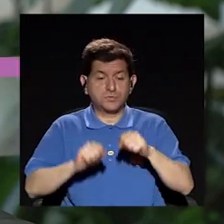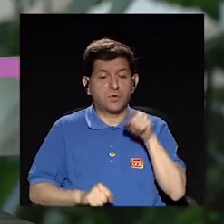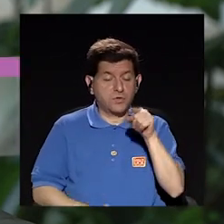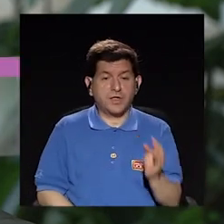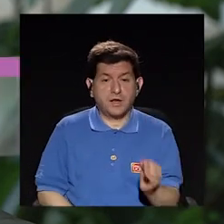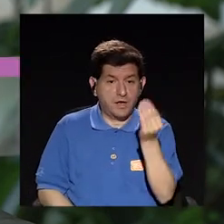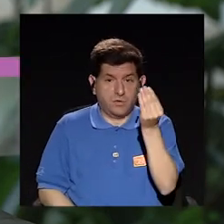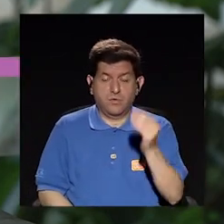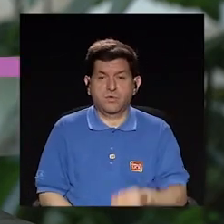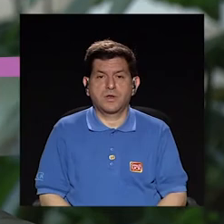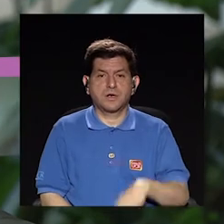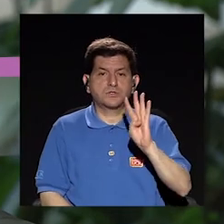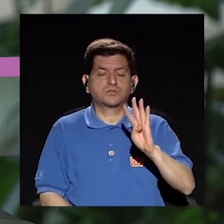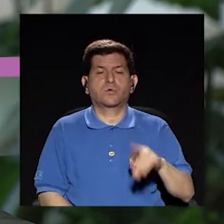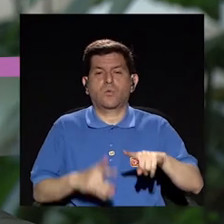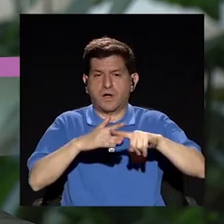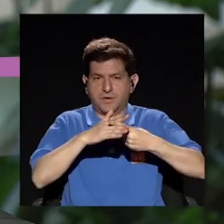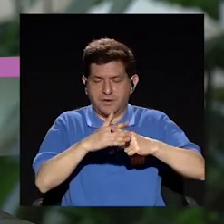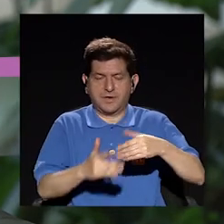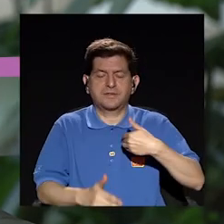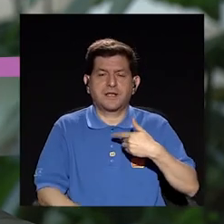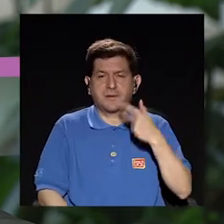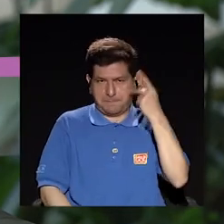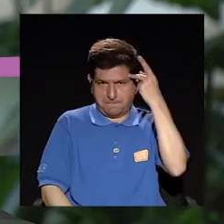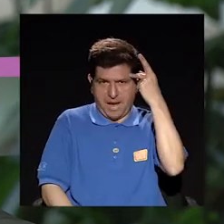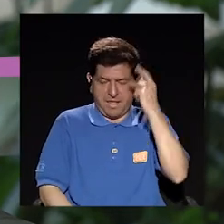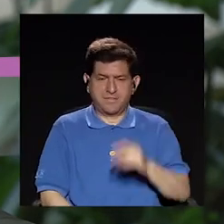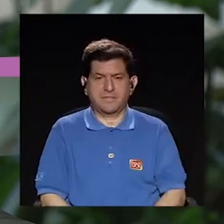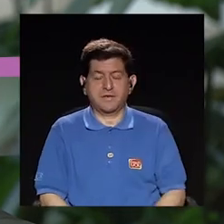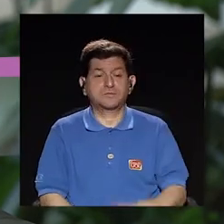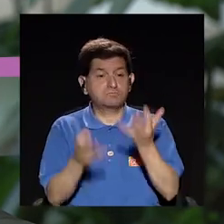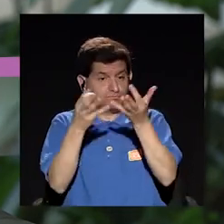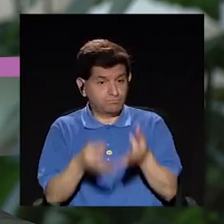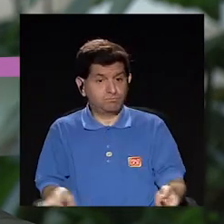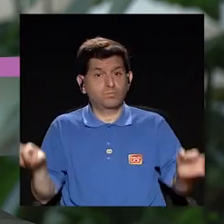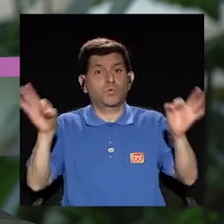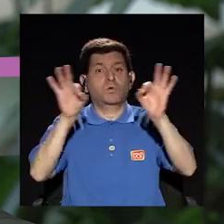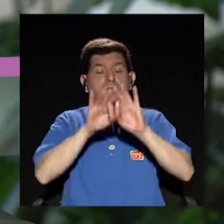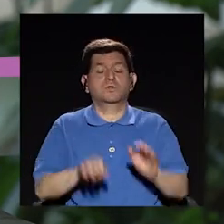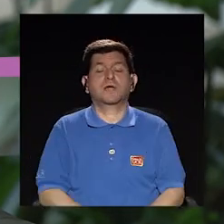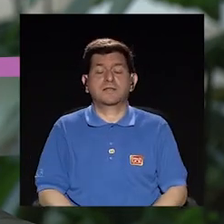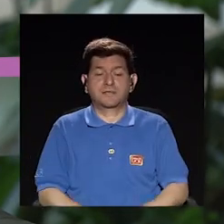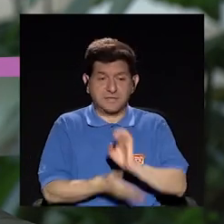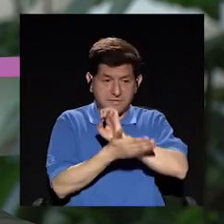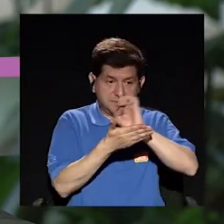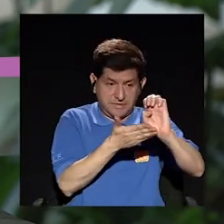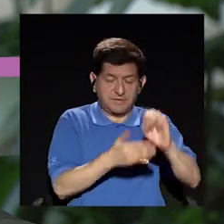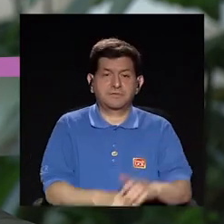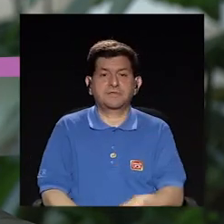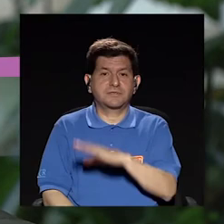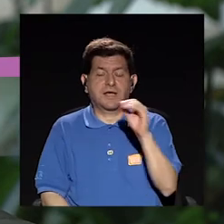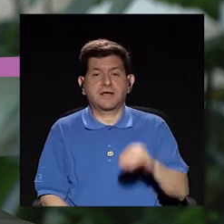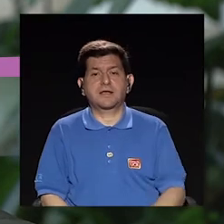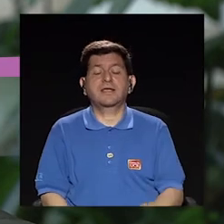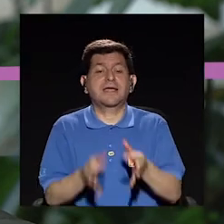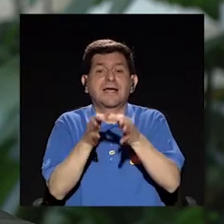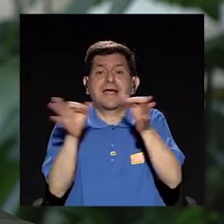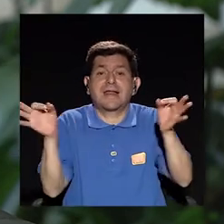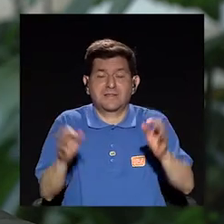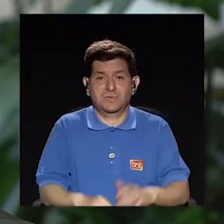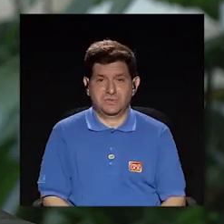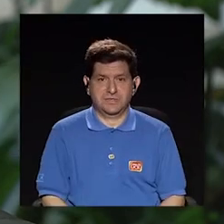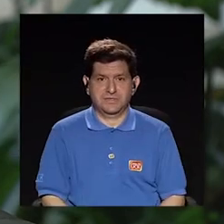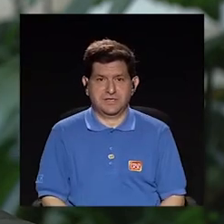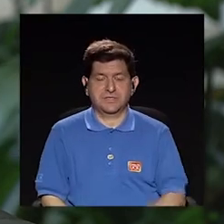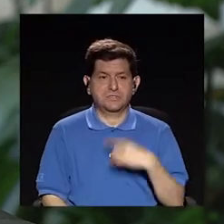los chicos. Entonces, son cuatro armas que tienen los padres de familia que son súper importantes en la prevención y como les digo, son gratis,